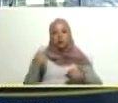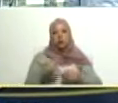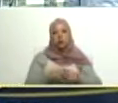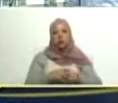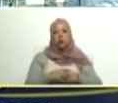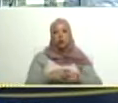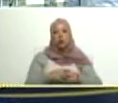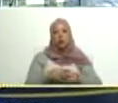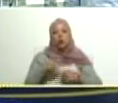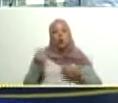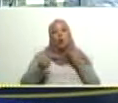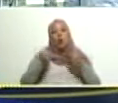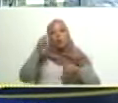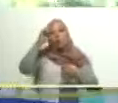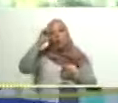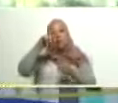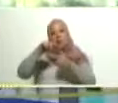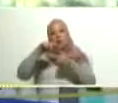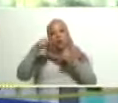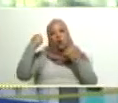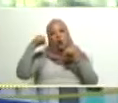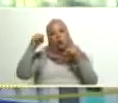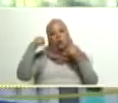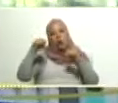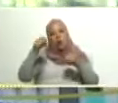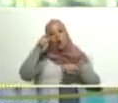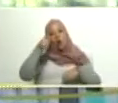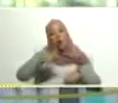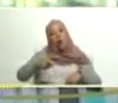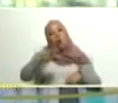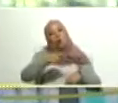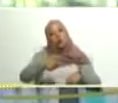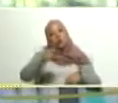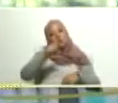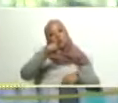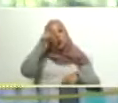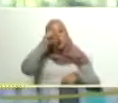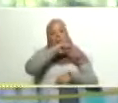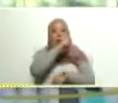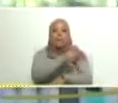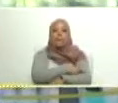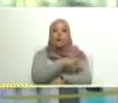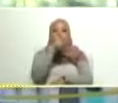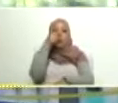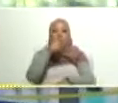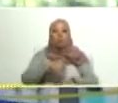¿cuál es el método de gobierno para empoderar más al pueblo